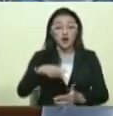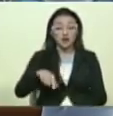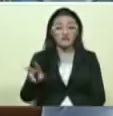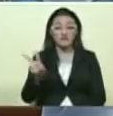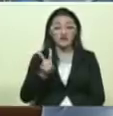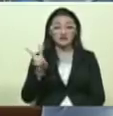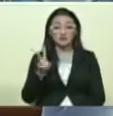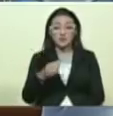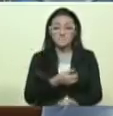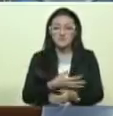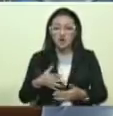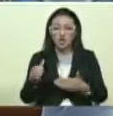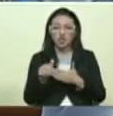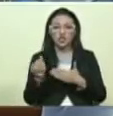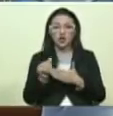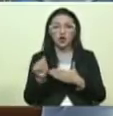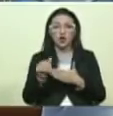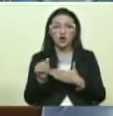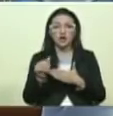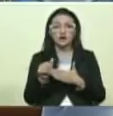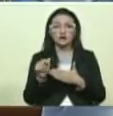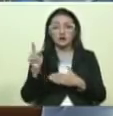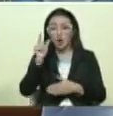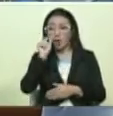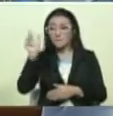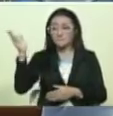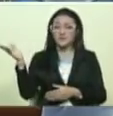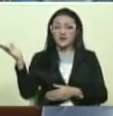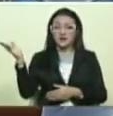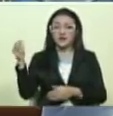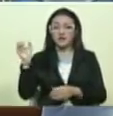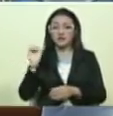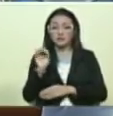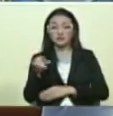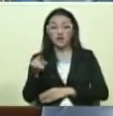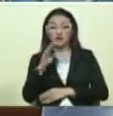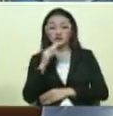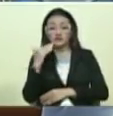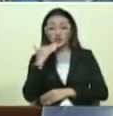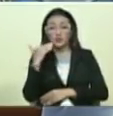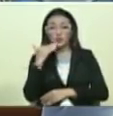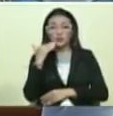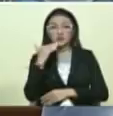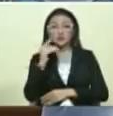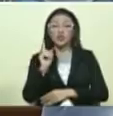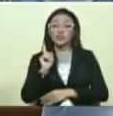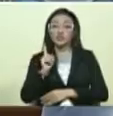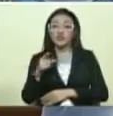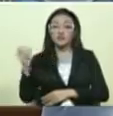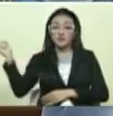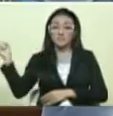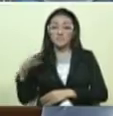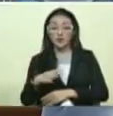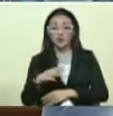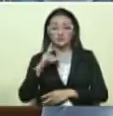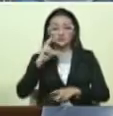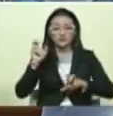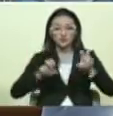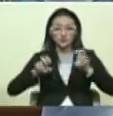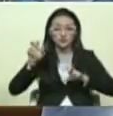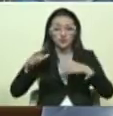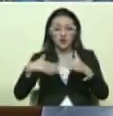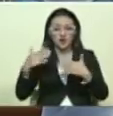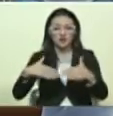los millones de dólares que tendrá depositado este señor en los Estados Unidos, como también lo deberán hacer, según las pesquisas que estamos